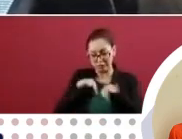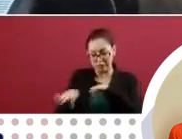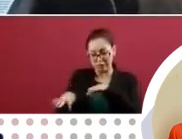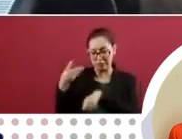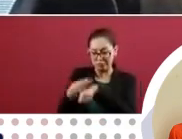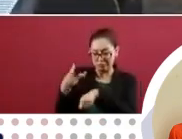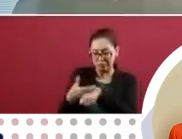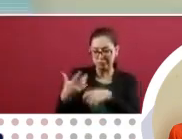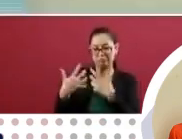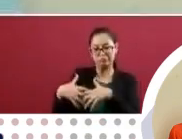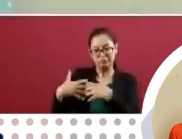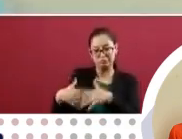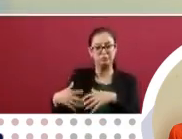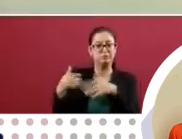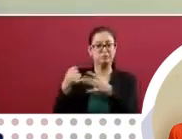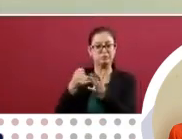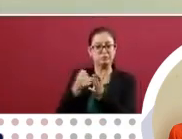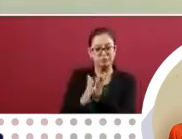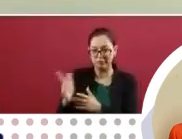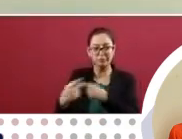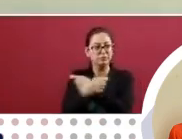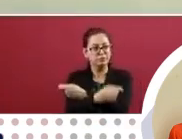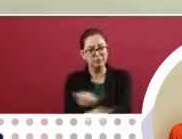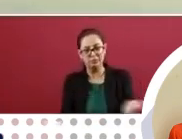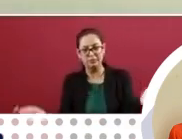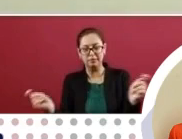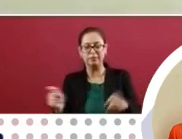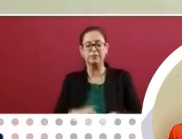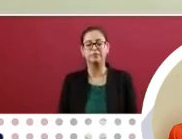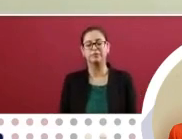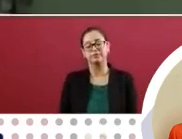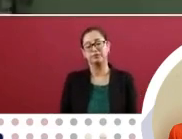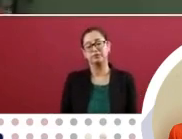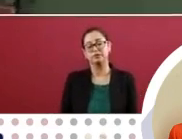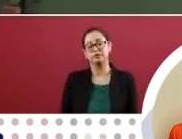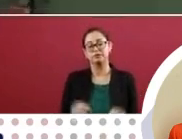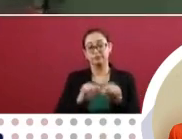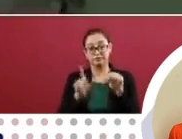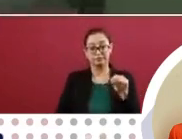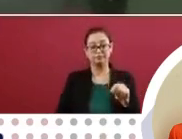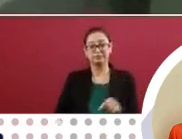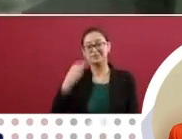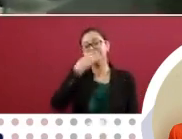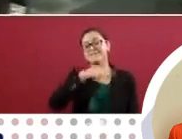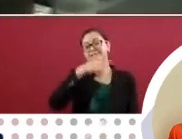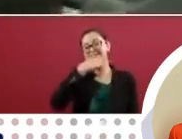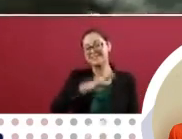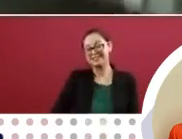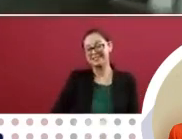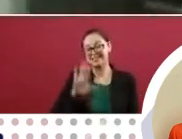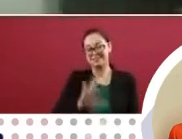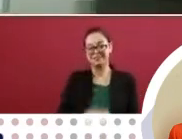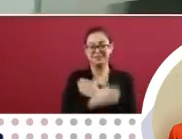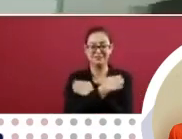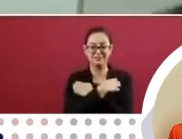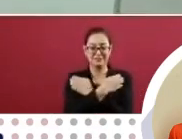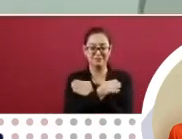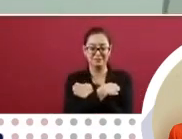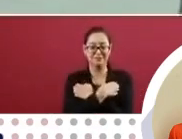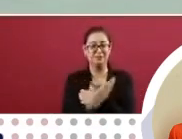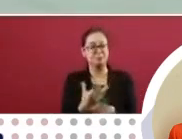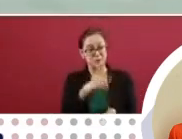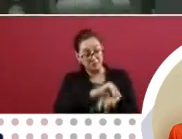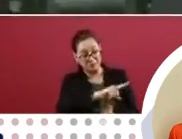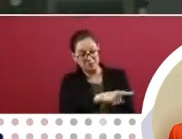justamente ya por esta relación, ¿no? Pues familiar incluso, y al mismo tiempo como un asesor de